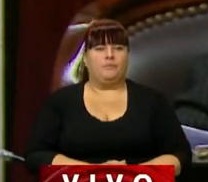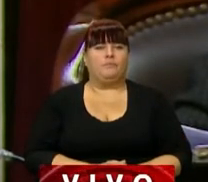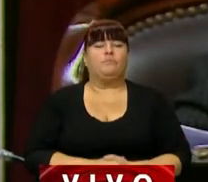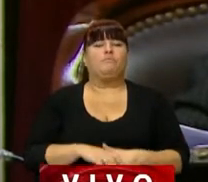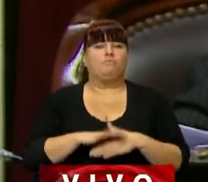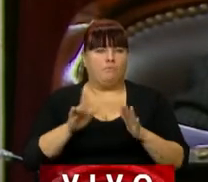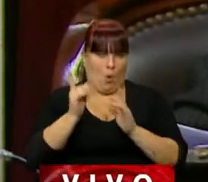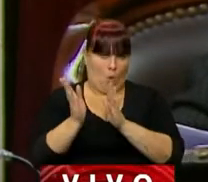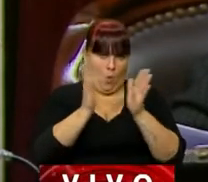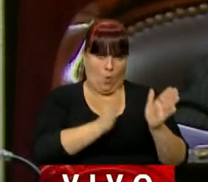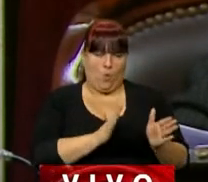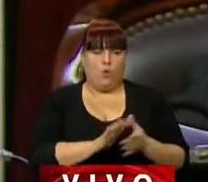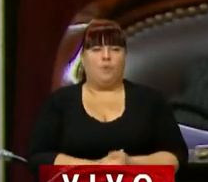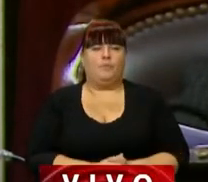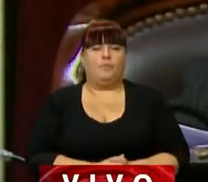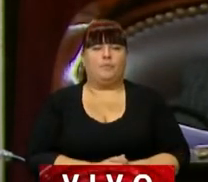Así que eso en primer lugar.